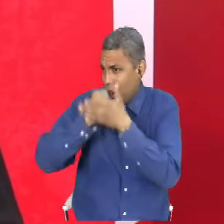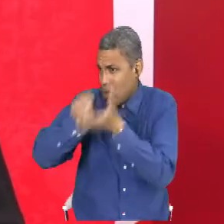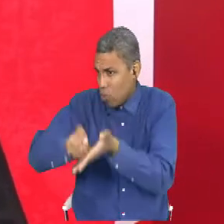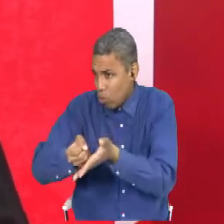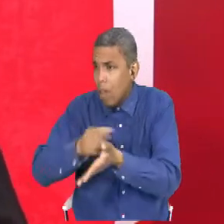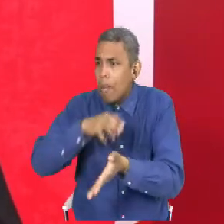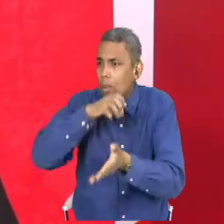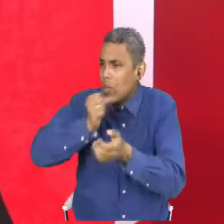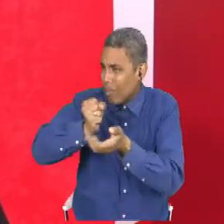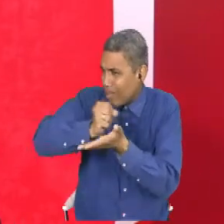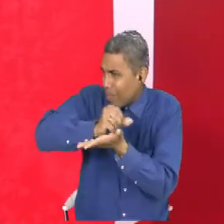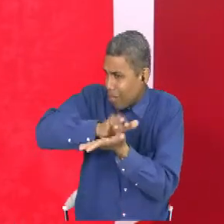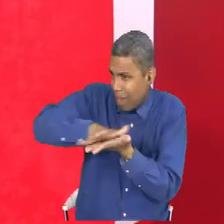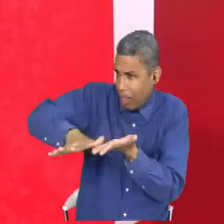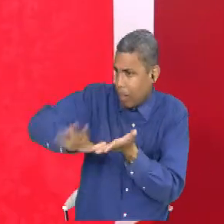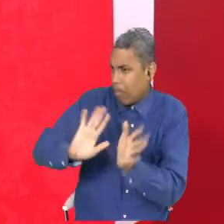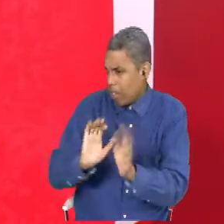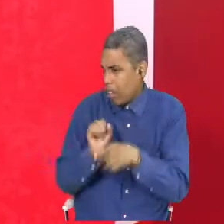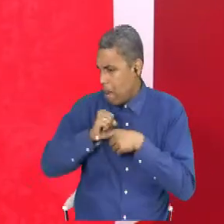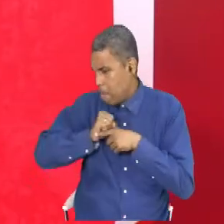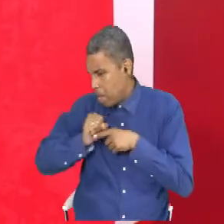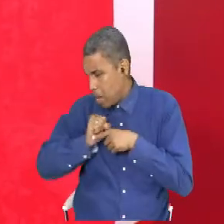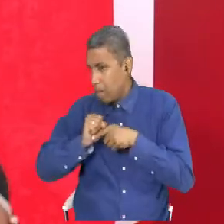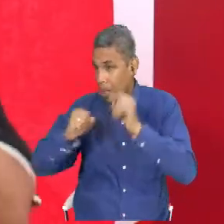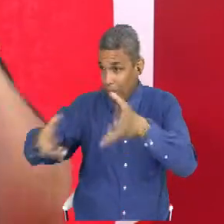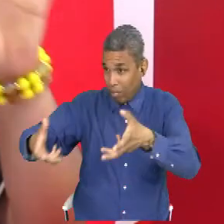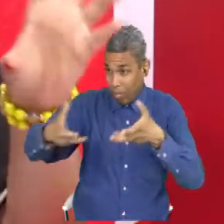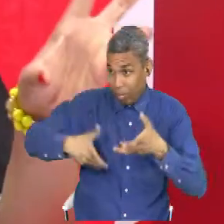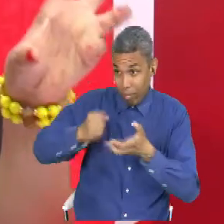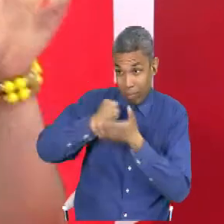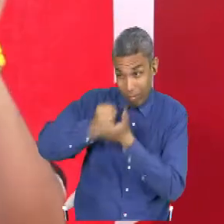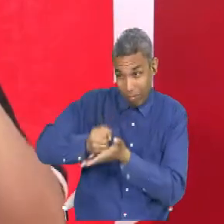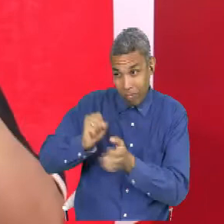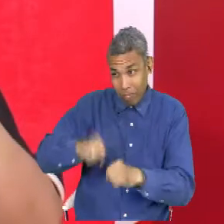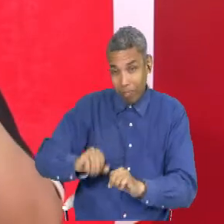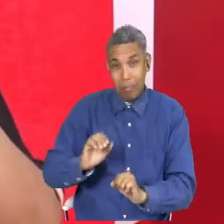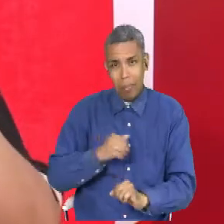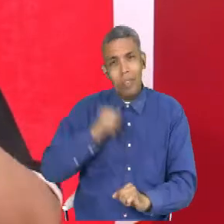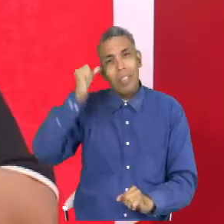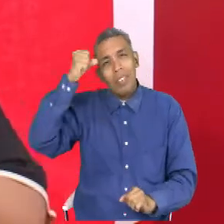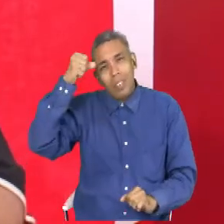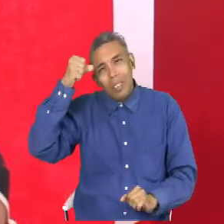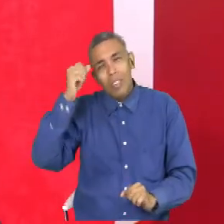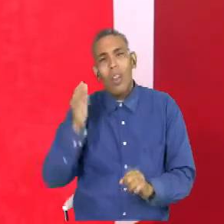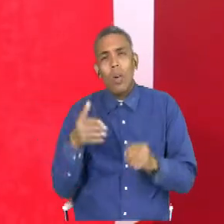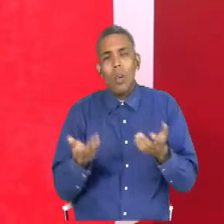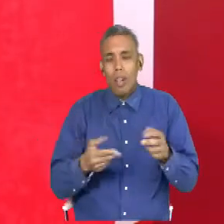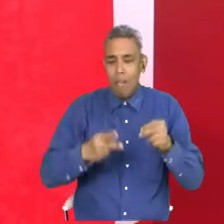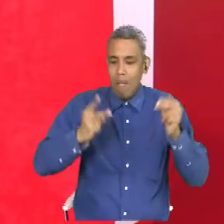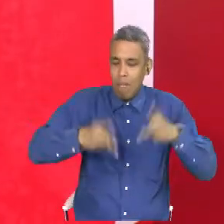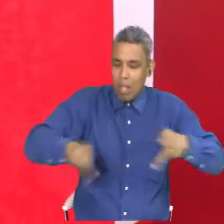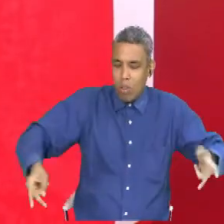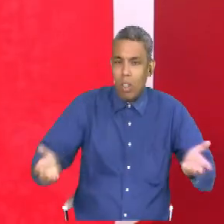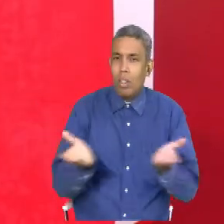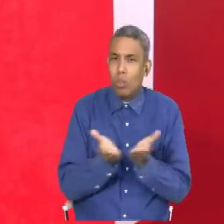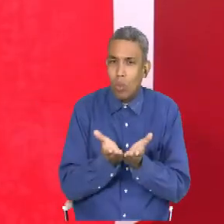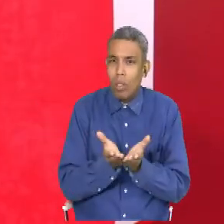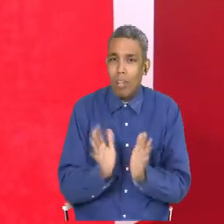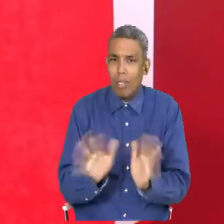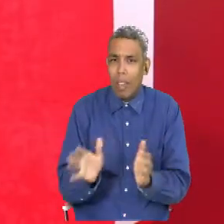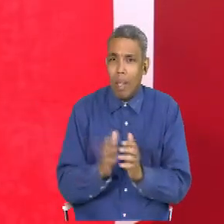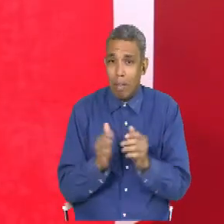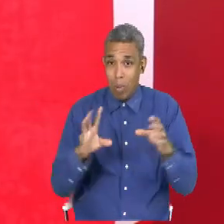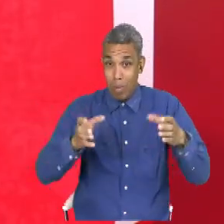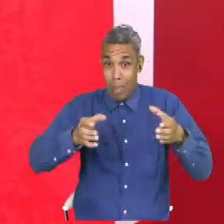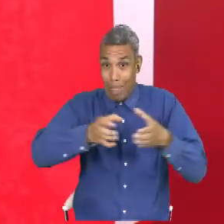veterinaria, de pronto, ¿cuál es como la reacción de ellos? Una cosa es cuando uno está en el aula de clase y otra cosa es cuando ya uno sale al campo y uno dice,